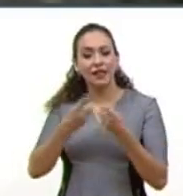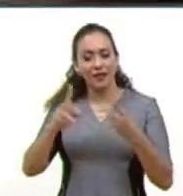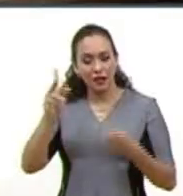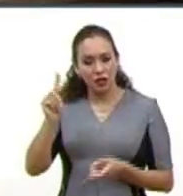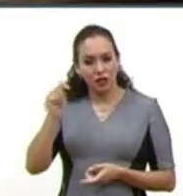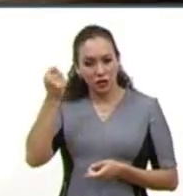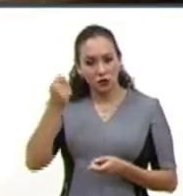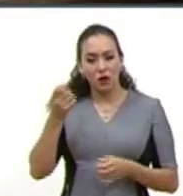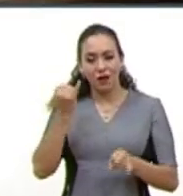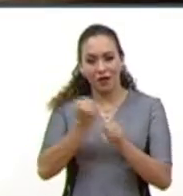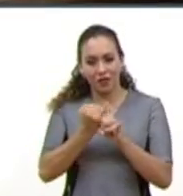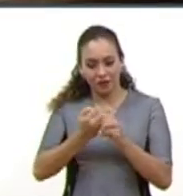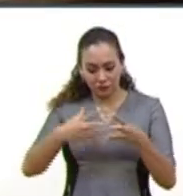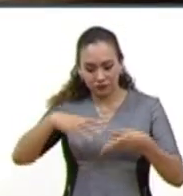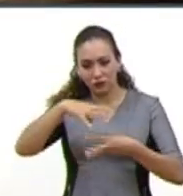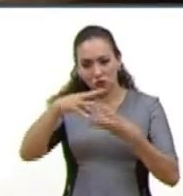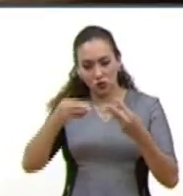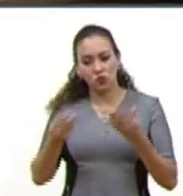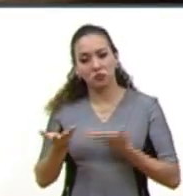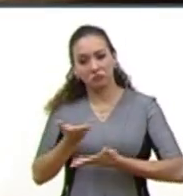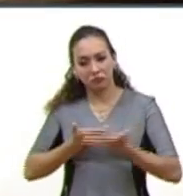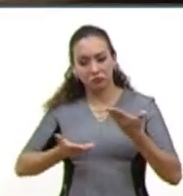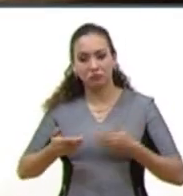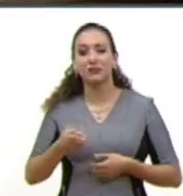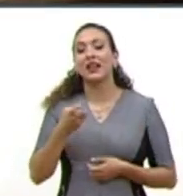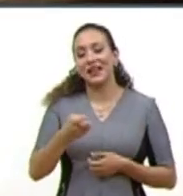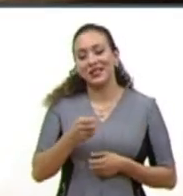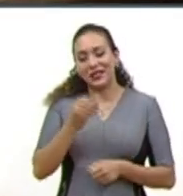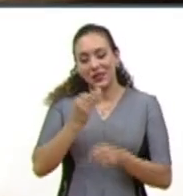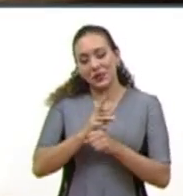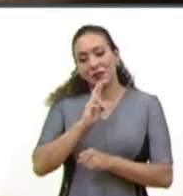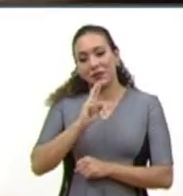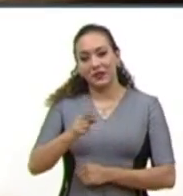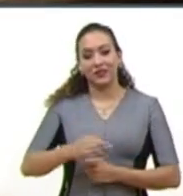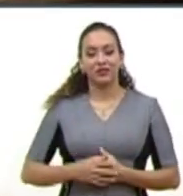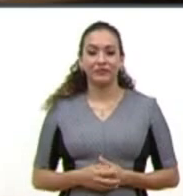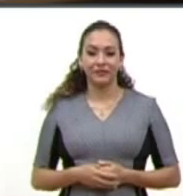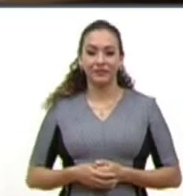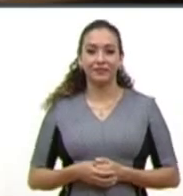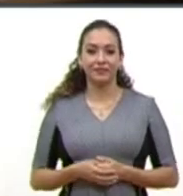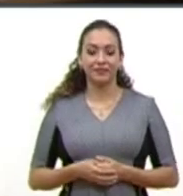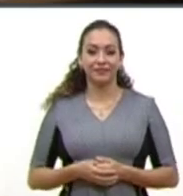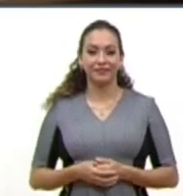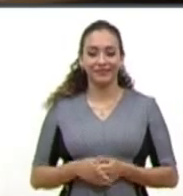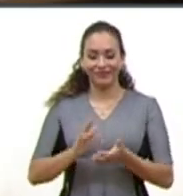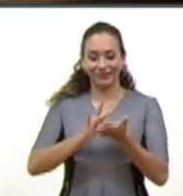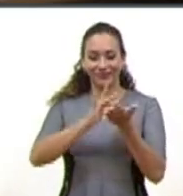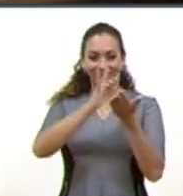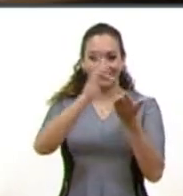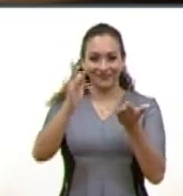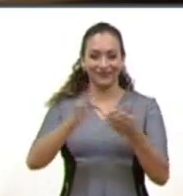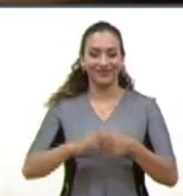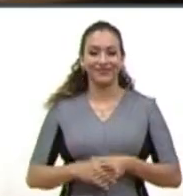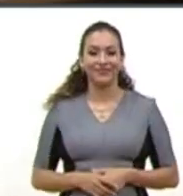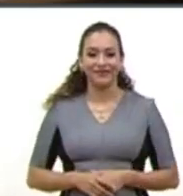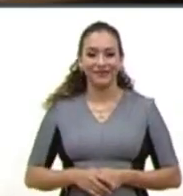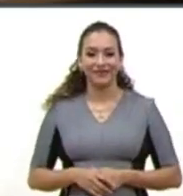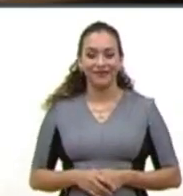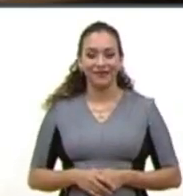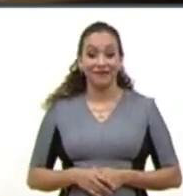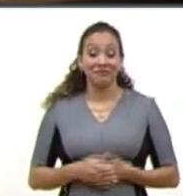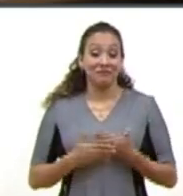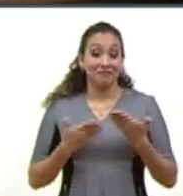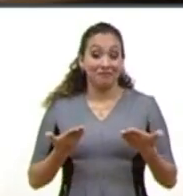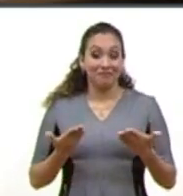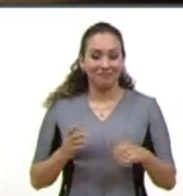tecnológicos en línea. Por ahora, el reporte que tenemos. Muchas gracias, Oscar, por tu reporte. Y bueno,